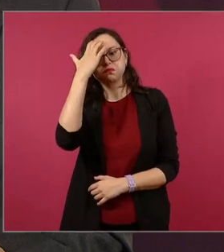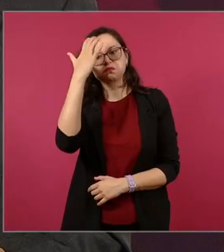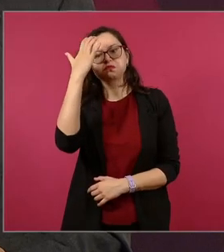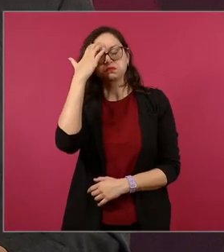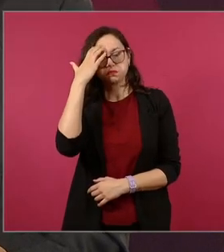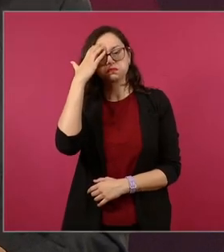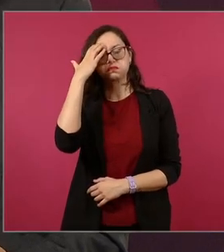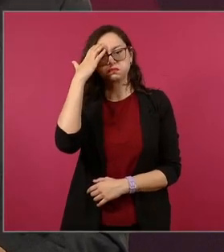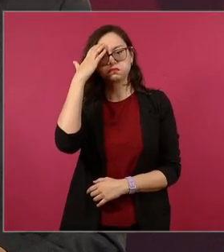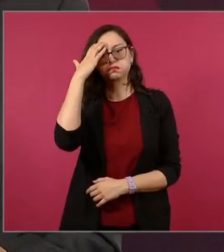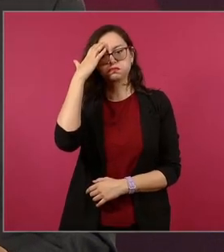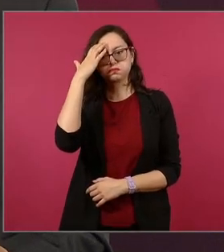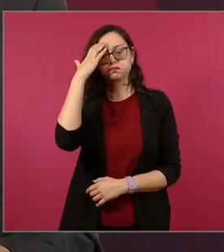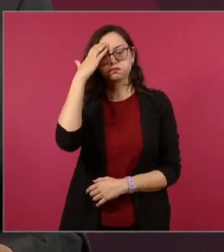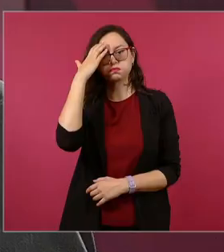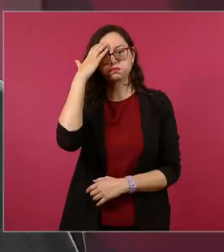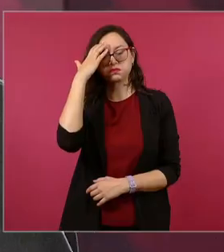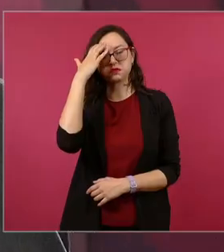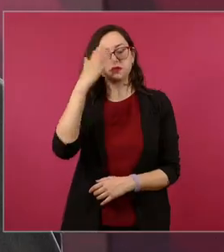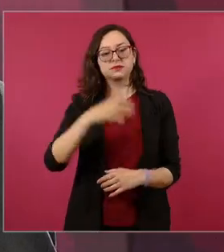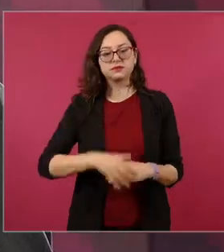de los pueblos